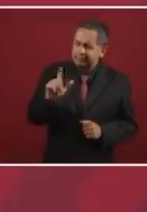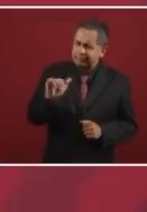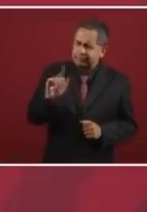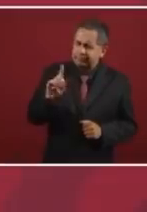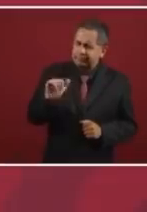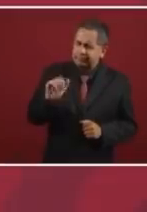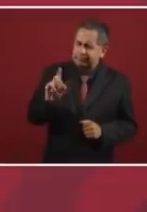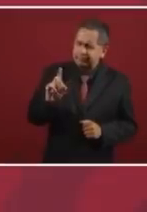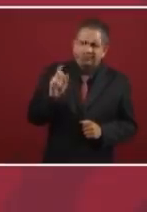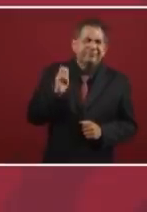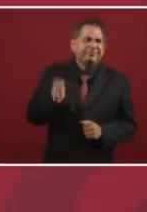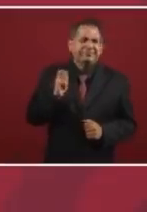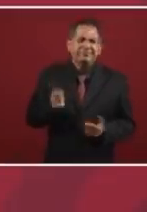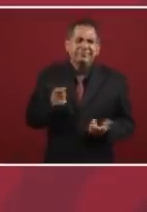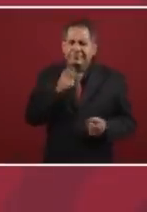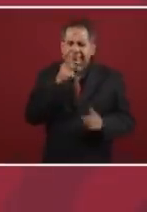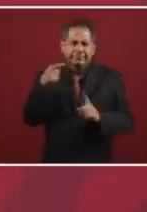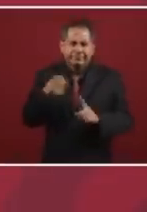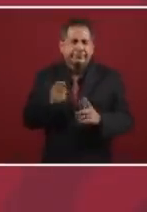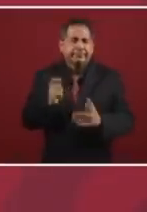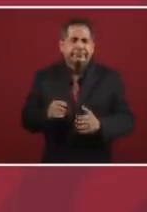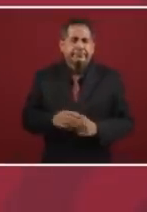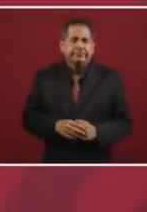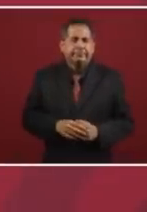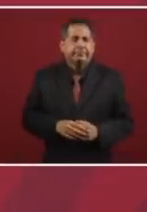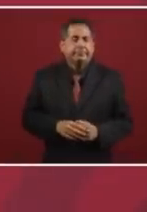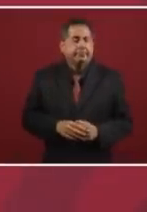es cuándo